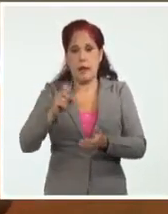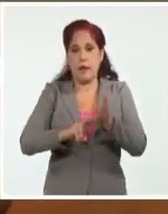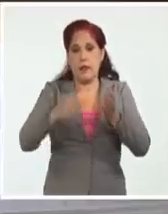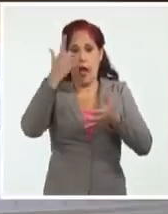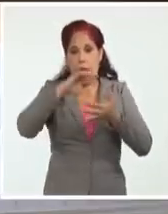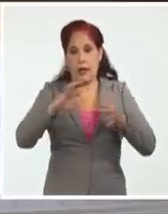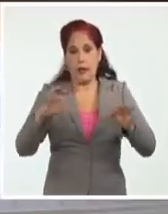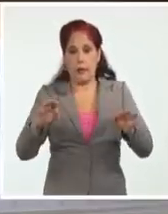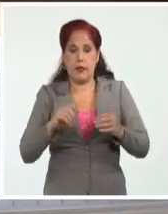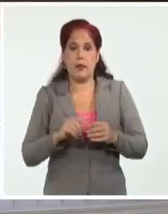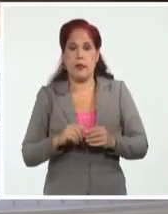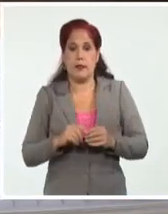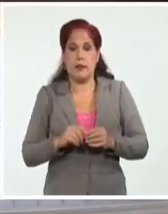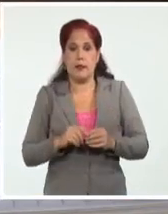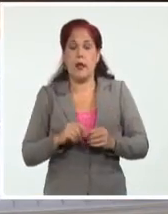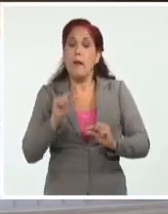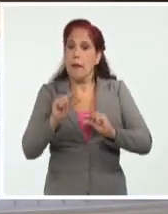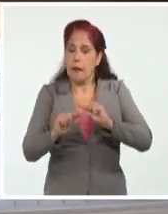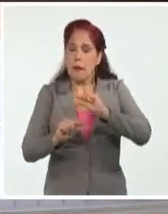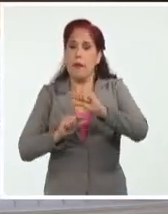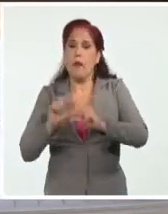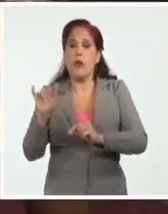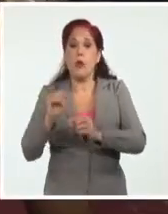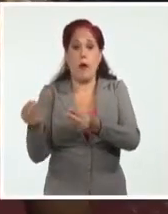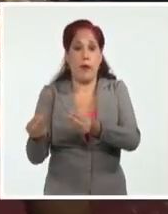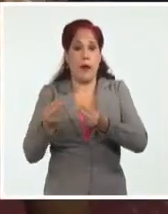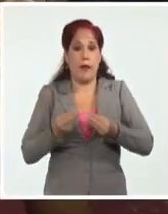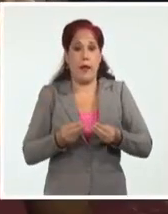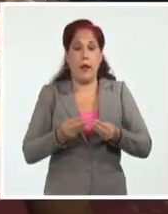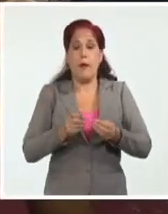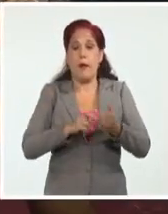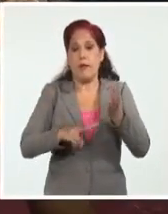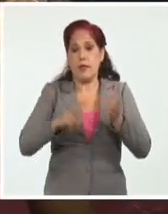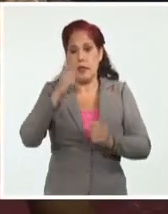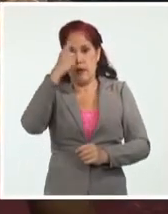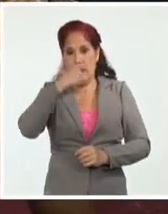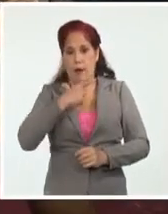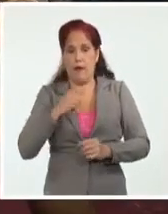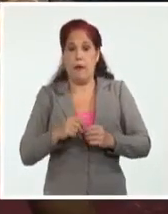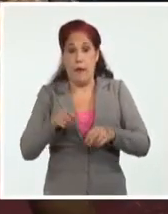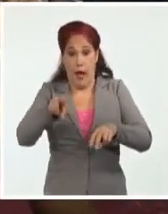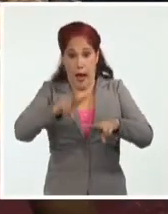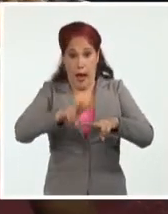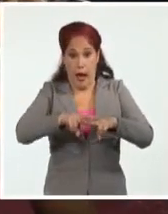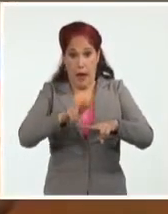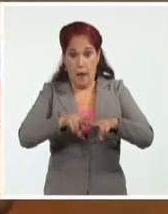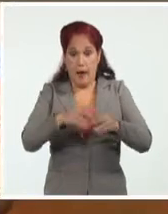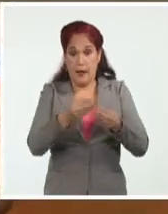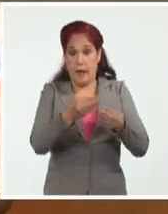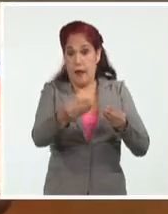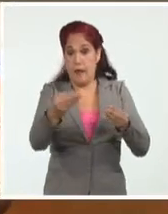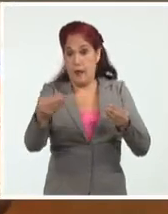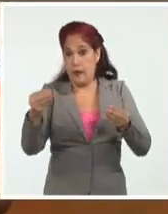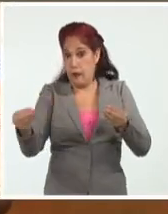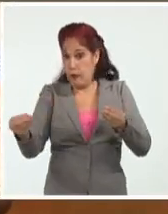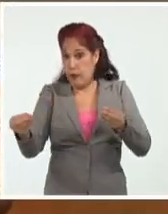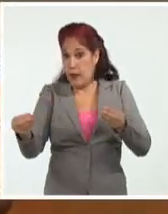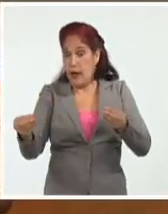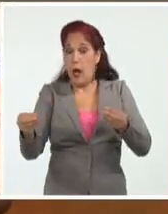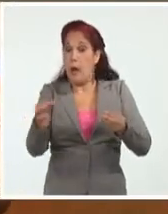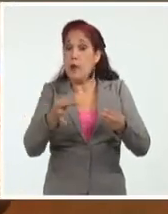de Artemisa y gradualmente también lo recibirá la provincia de Ciego de Ávila. En La Habana se distribuirá prácticamente en todos